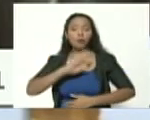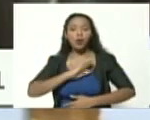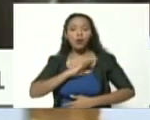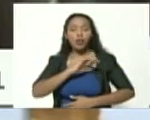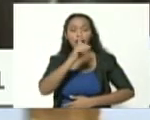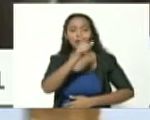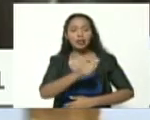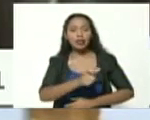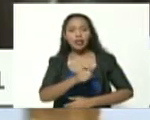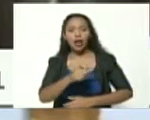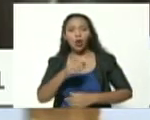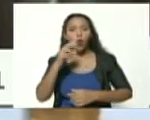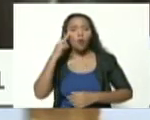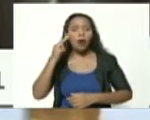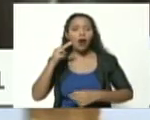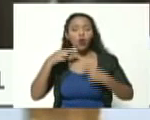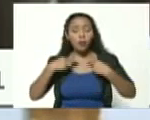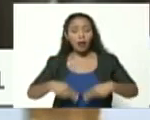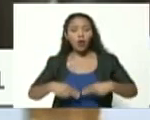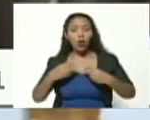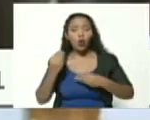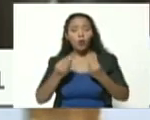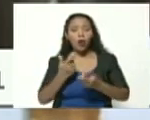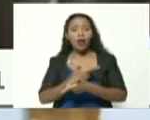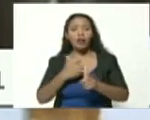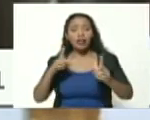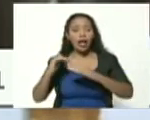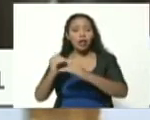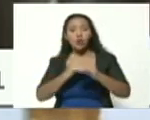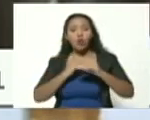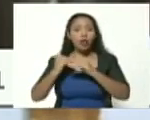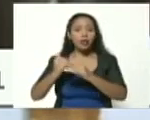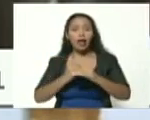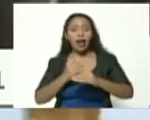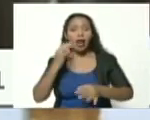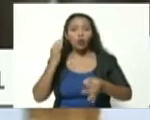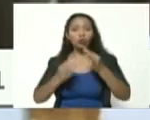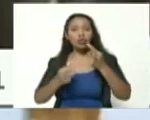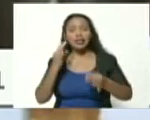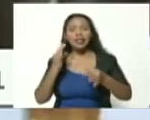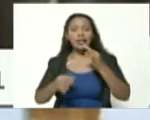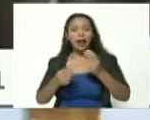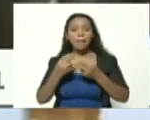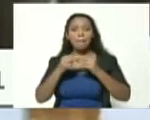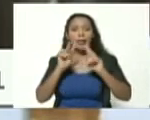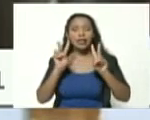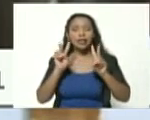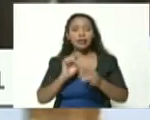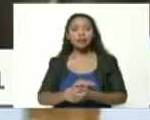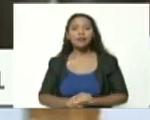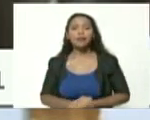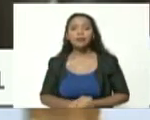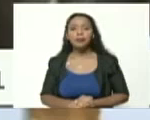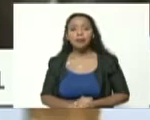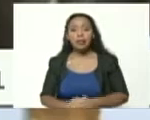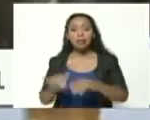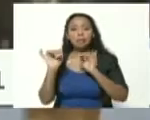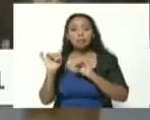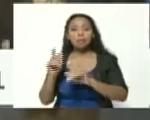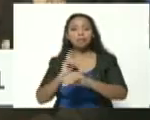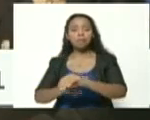humano, como lo son la libertad, la igualdad, la justicia y la paz. Al mismo